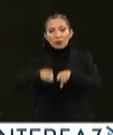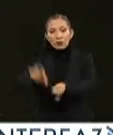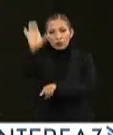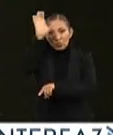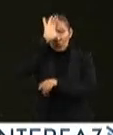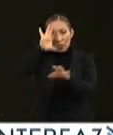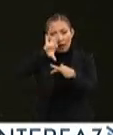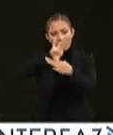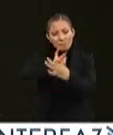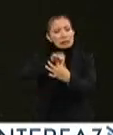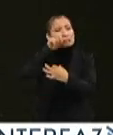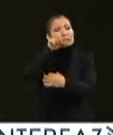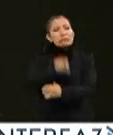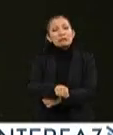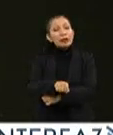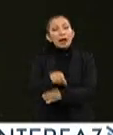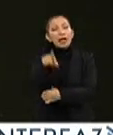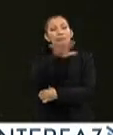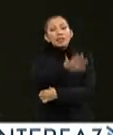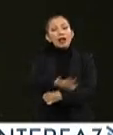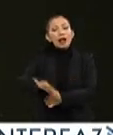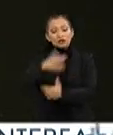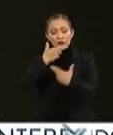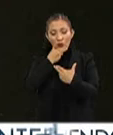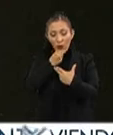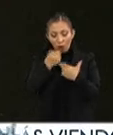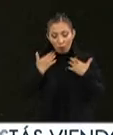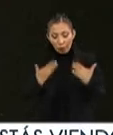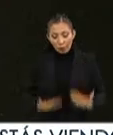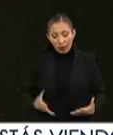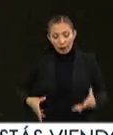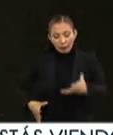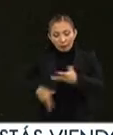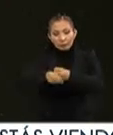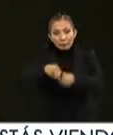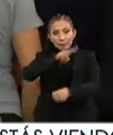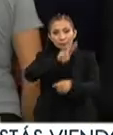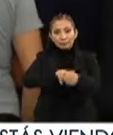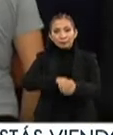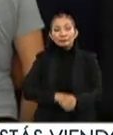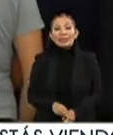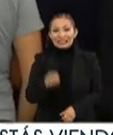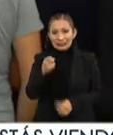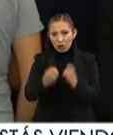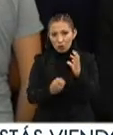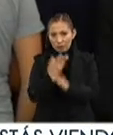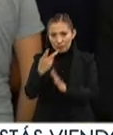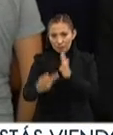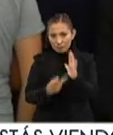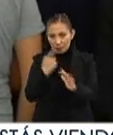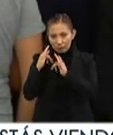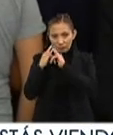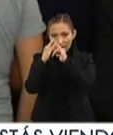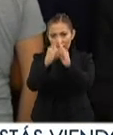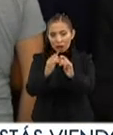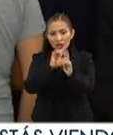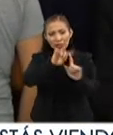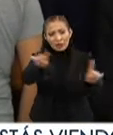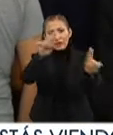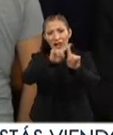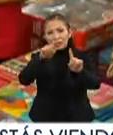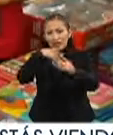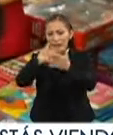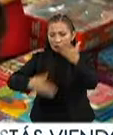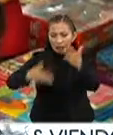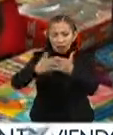cultura, es decir, de lo que el hombre agrega natura. En esta nueva edición, a través de una amplia serie